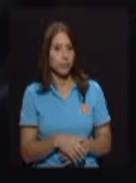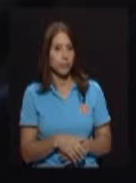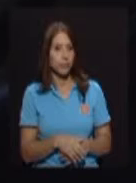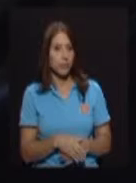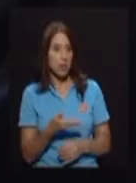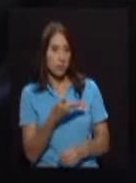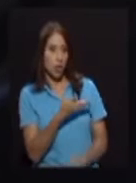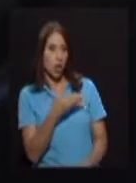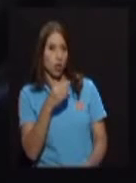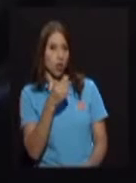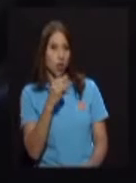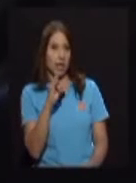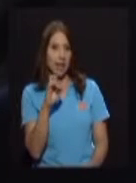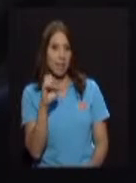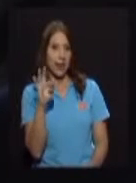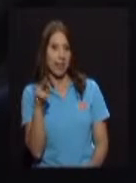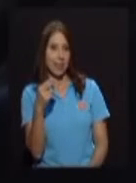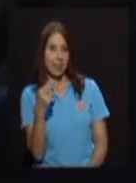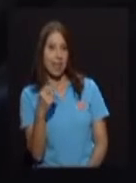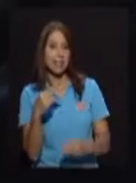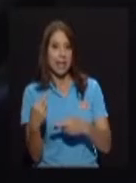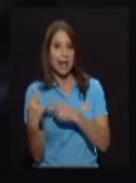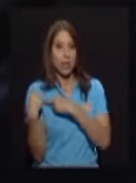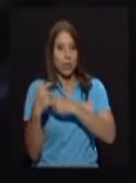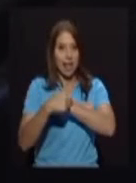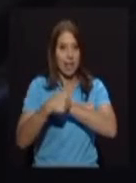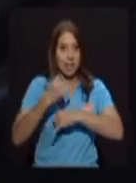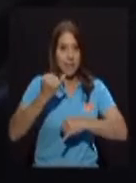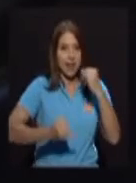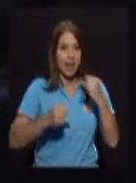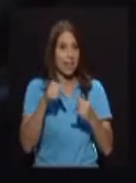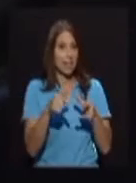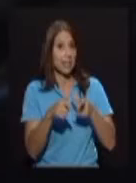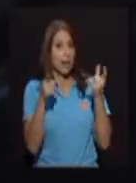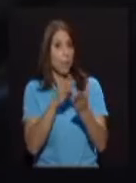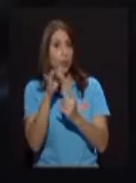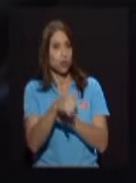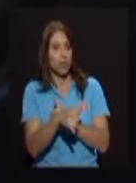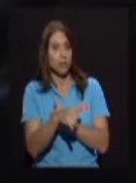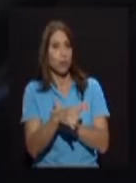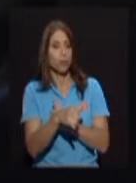don Gilbert se encargó de la etapa final de ese gran proyecto